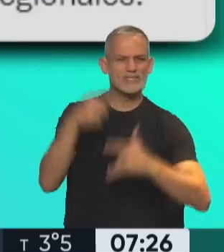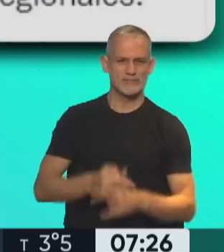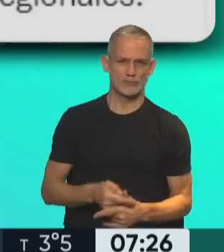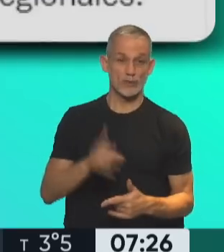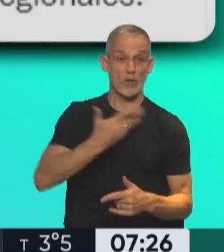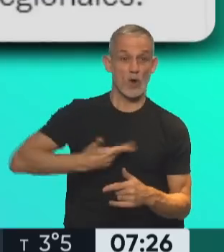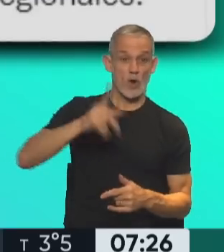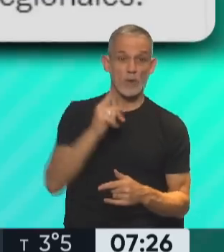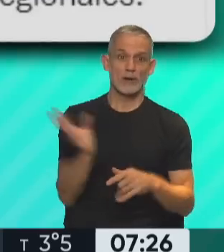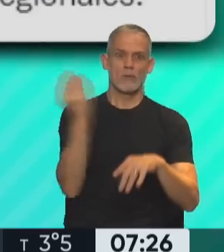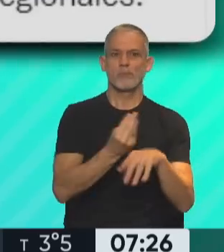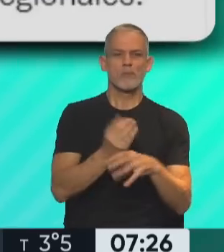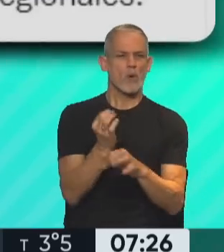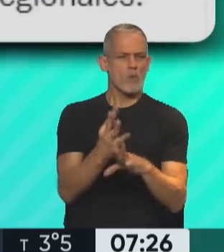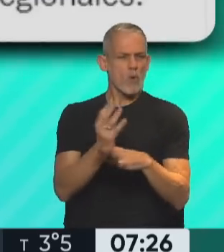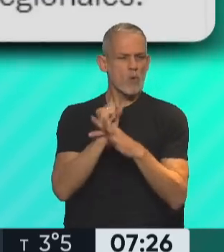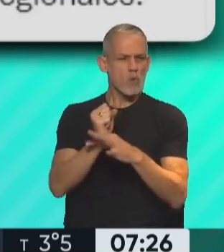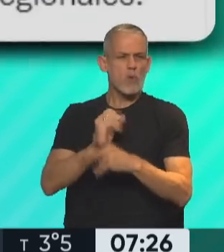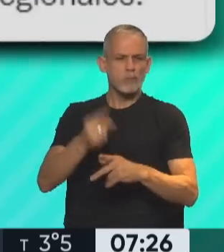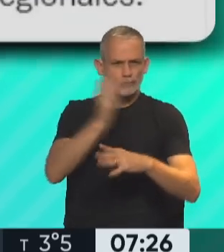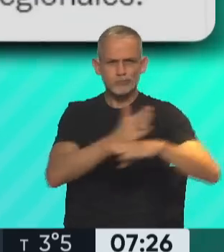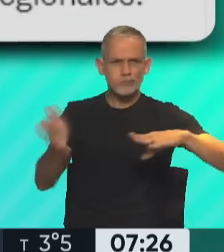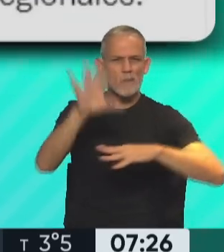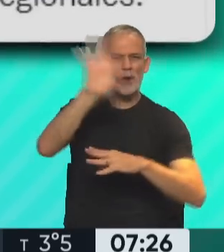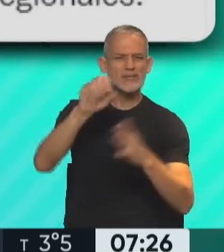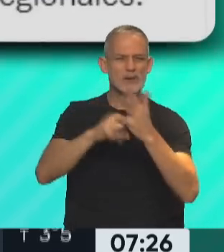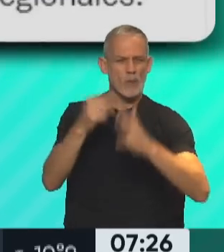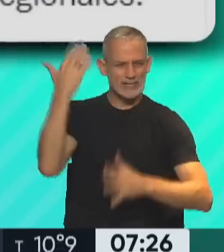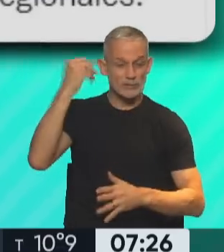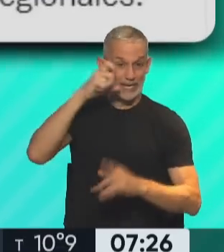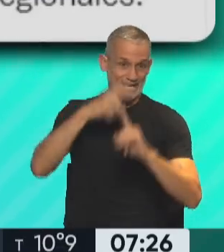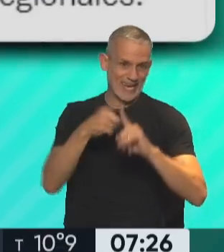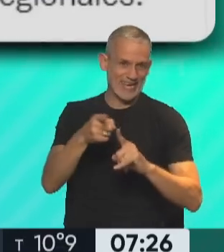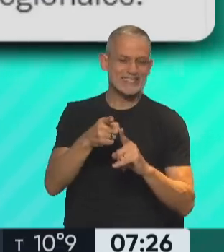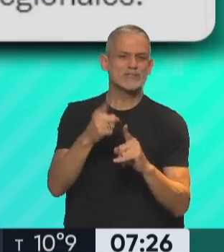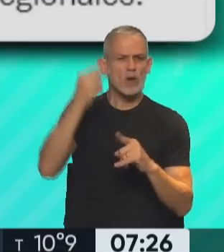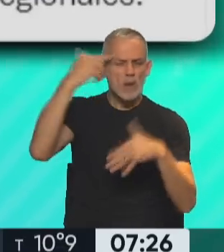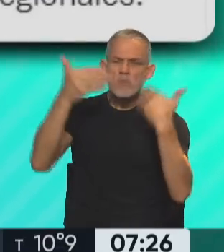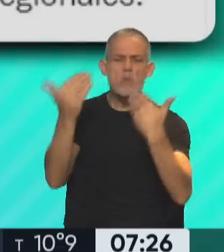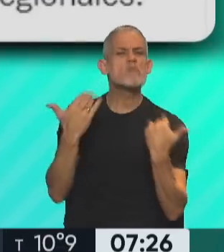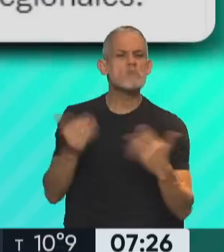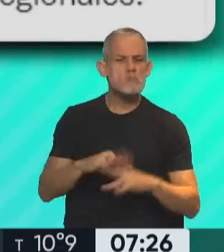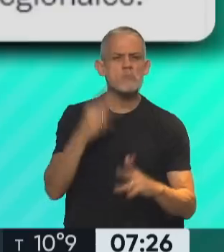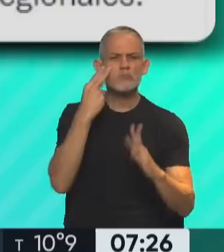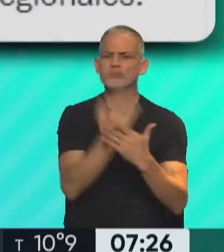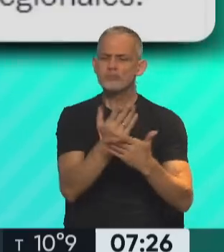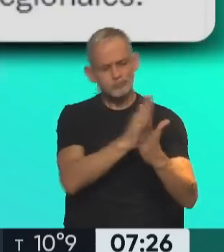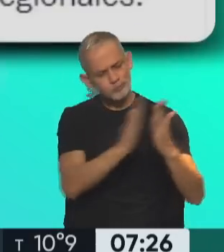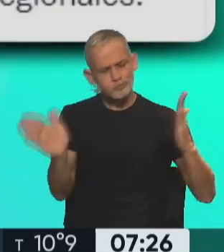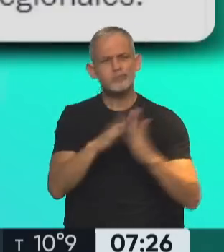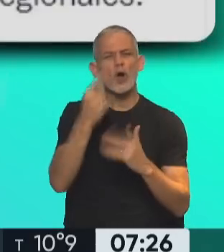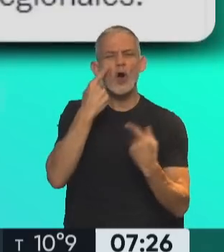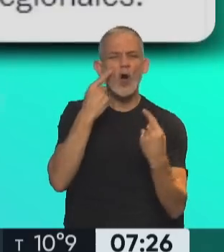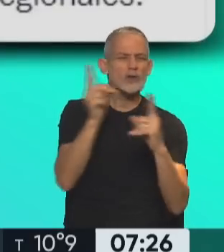Batakis. El gobierno suma a una especialista que realizó una exitosa gestión en la provincia de Buenos Aires. Además de su gran capacidad y reconocido compromiso, conoce de cerca